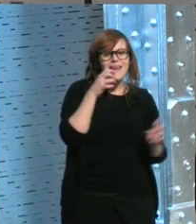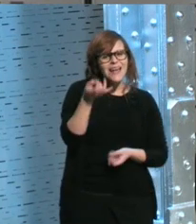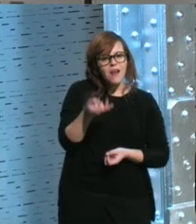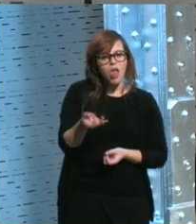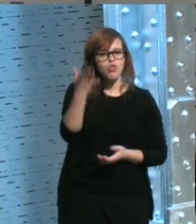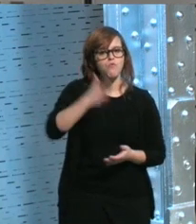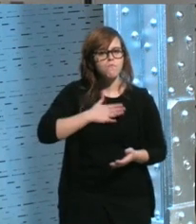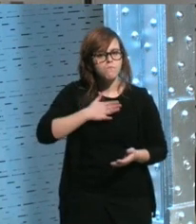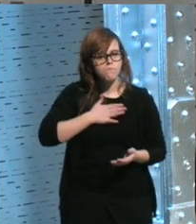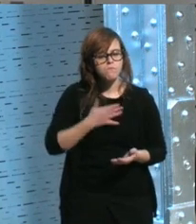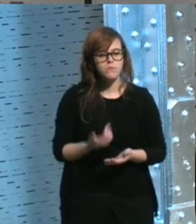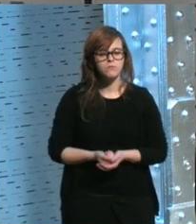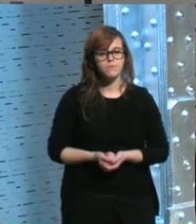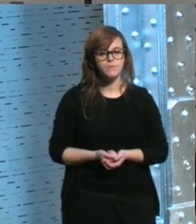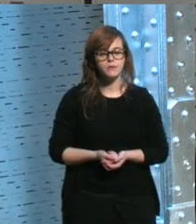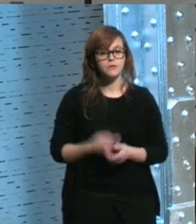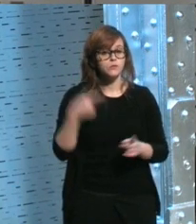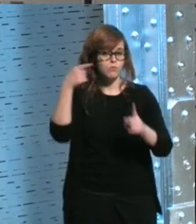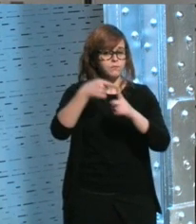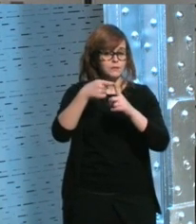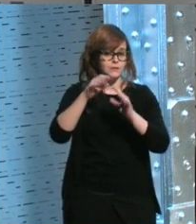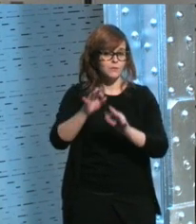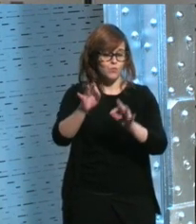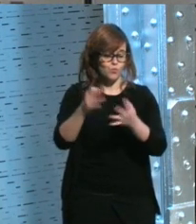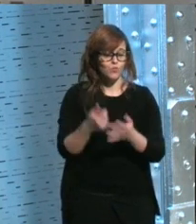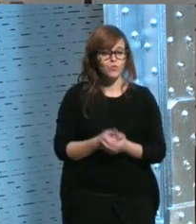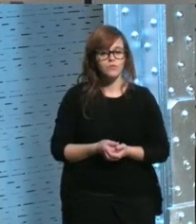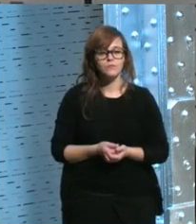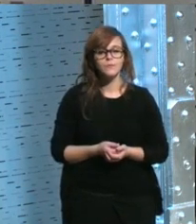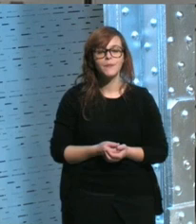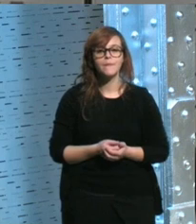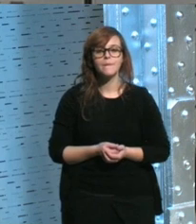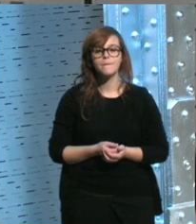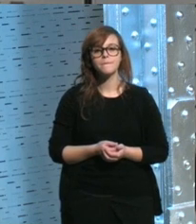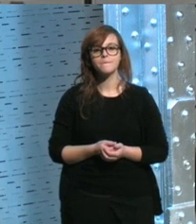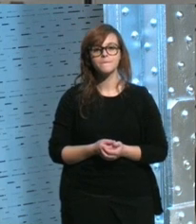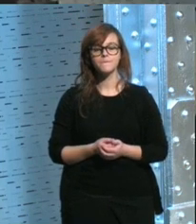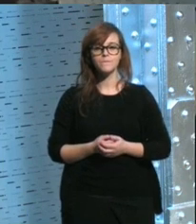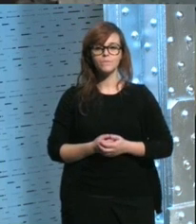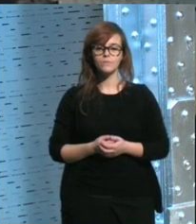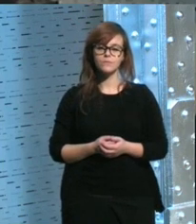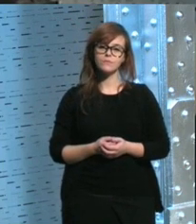futuro. Entonces, eso no está a punto de desaparecer.